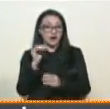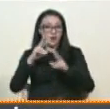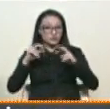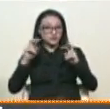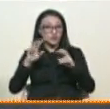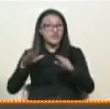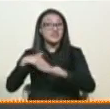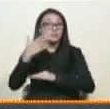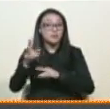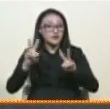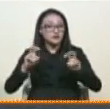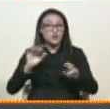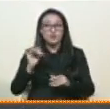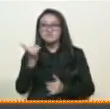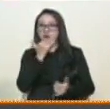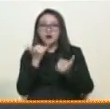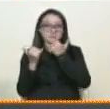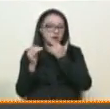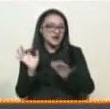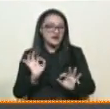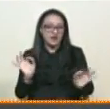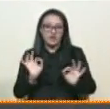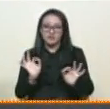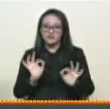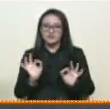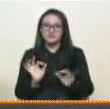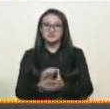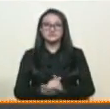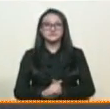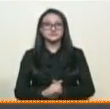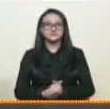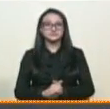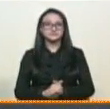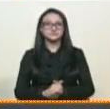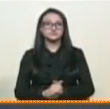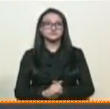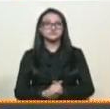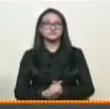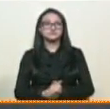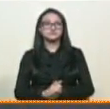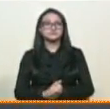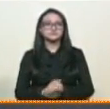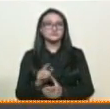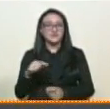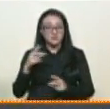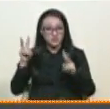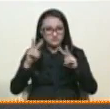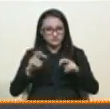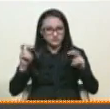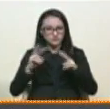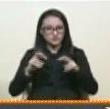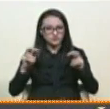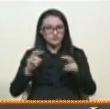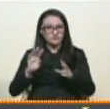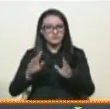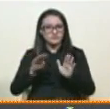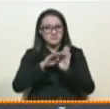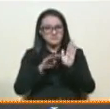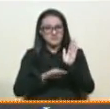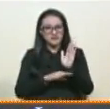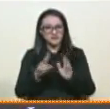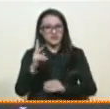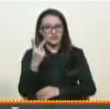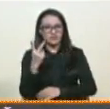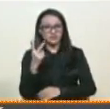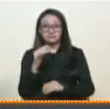ver que no hubo ninguna alteración de todos nuestros medios de transmisión. Luego la verificación ciudadana fase 2, que ya les dije, les expliqué.